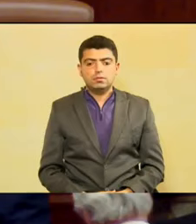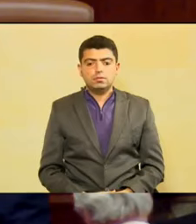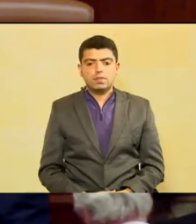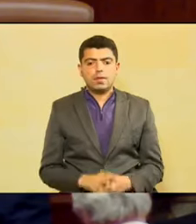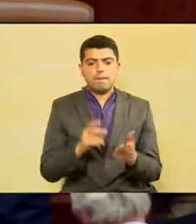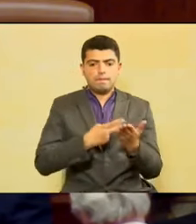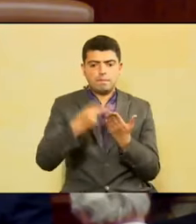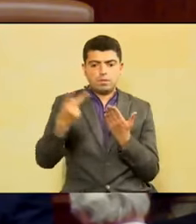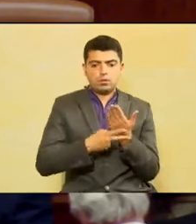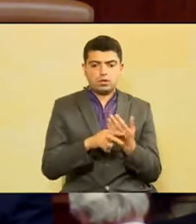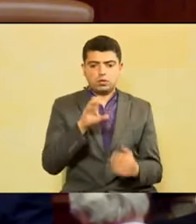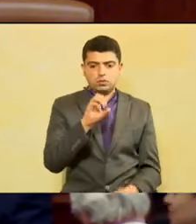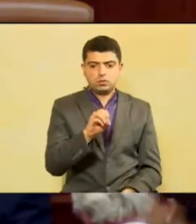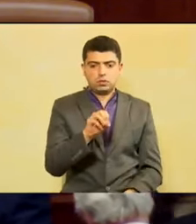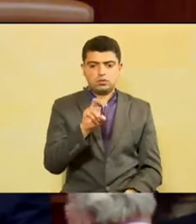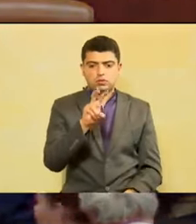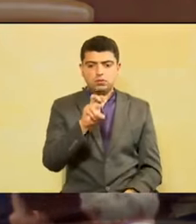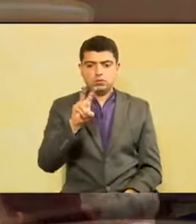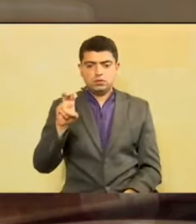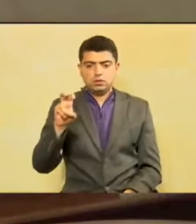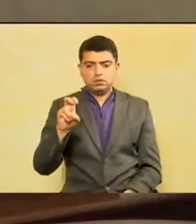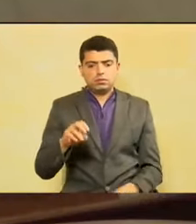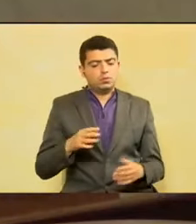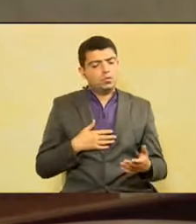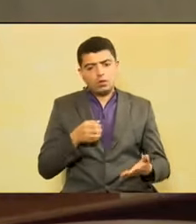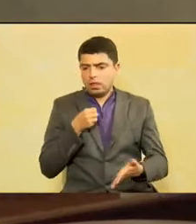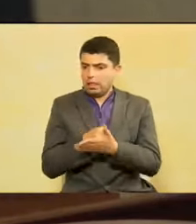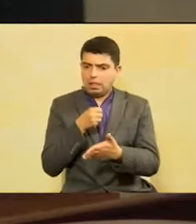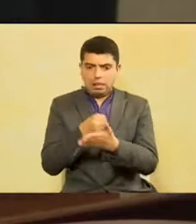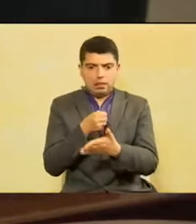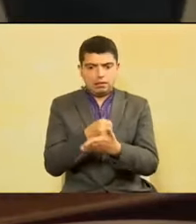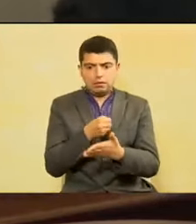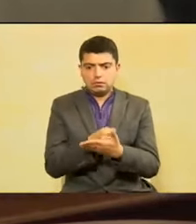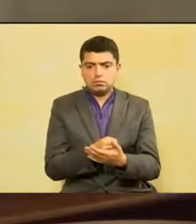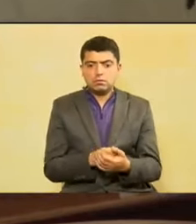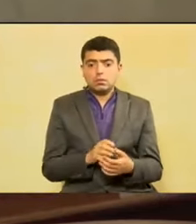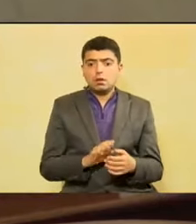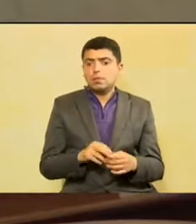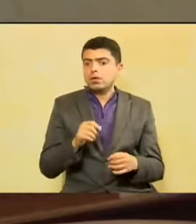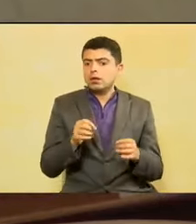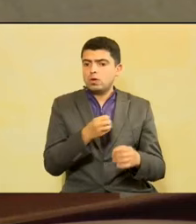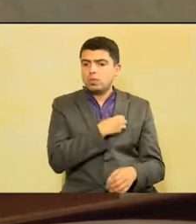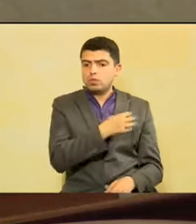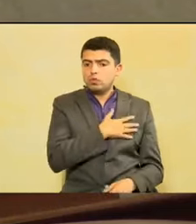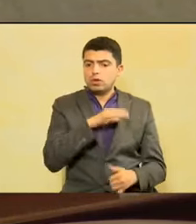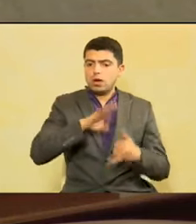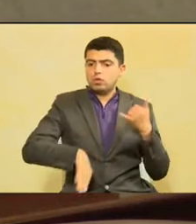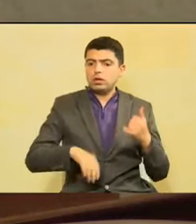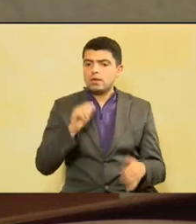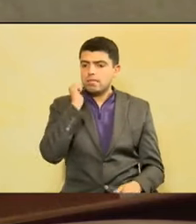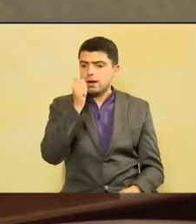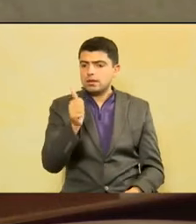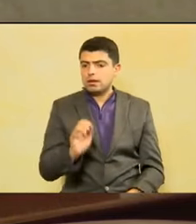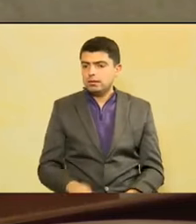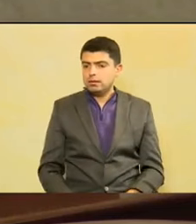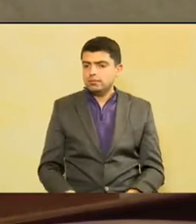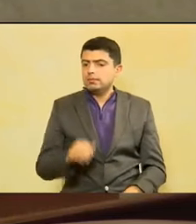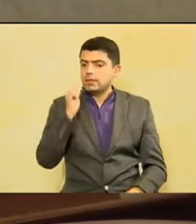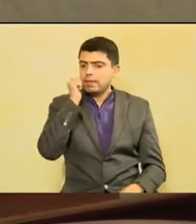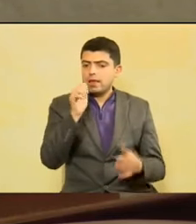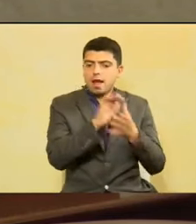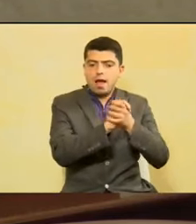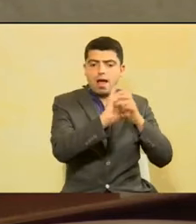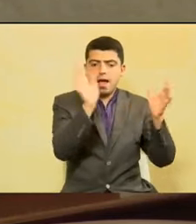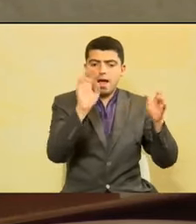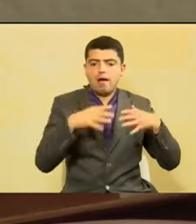proyecto 077 doctora Lina yo no me voy a cansar de decirle porque la última oportunidad es mañana ya de ahí para allá nos vamos a dar es el Feliz año y yo